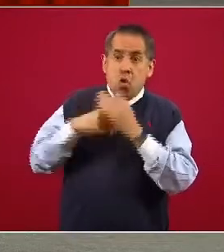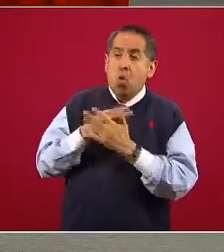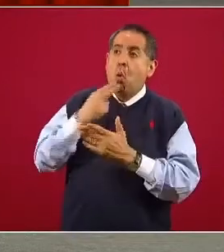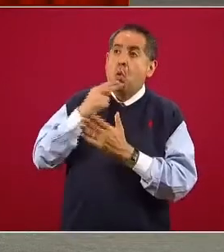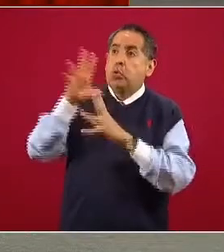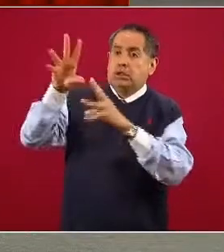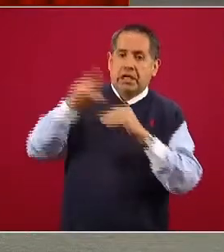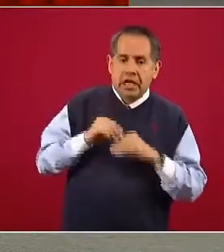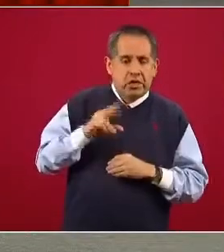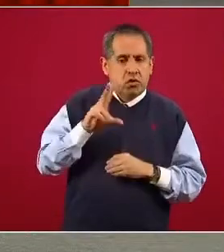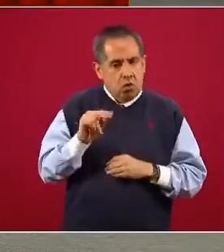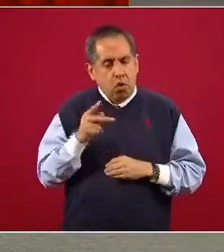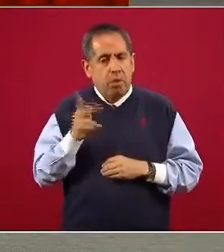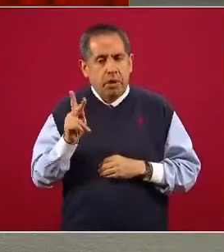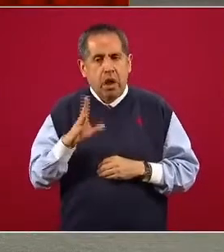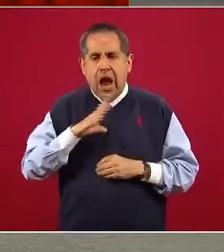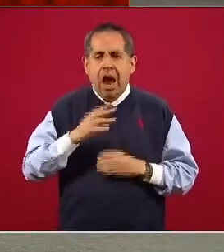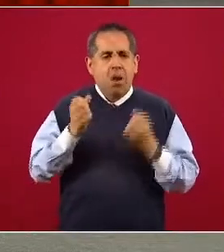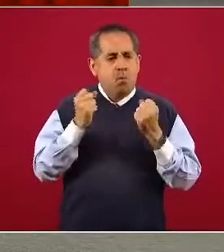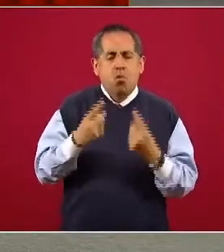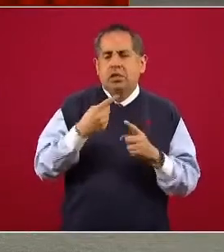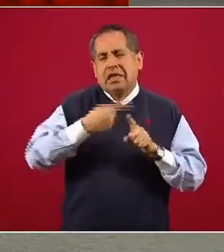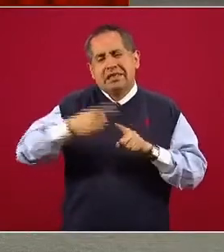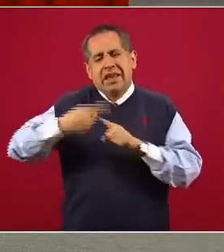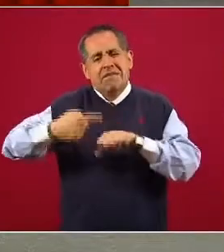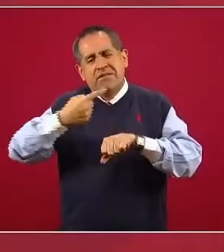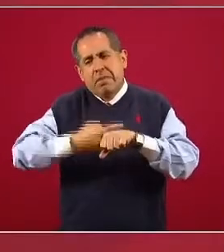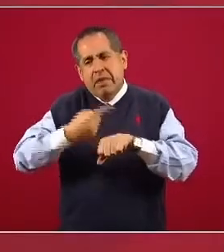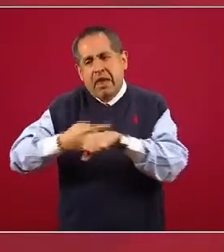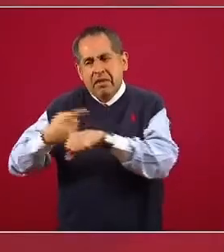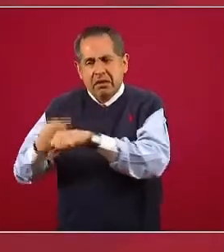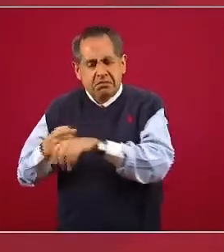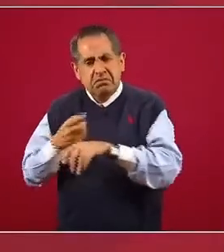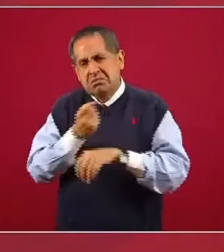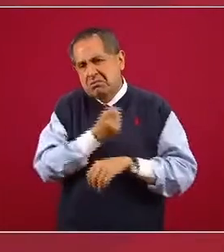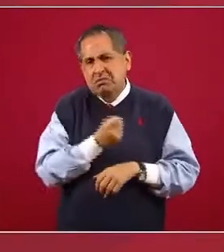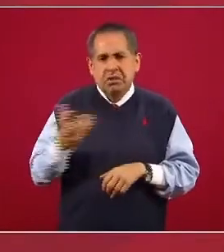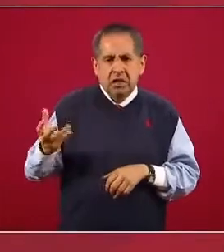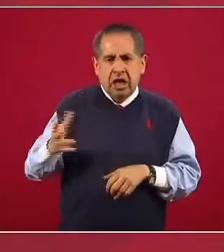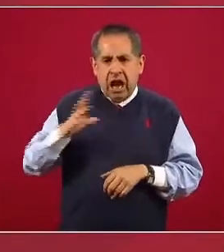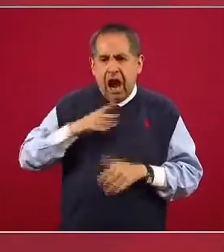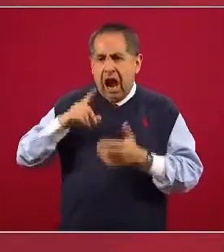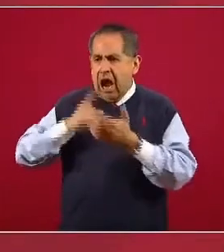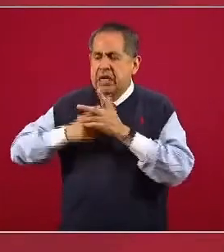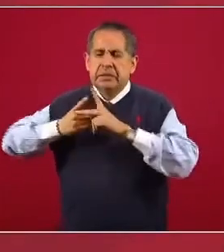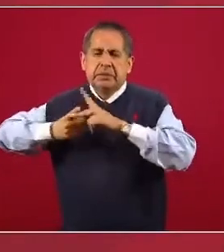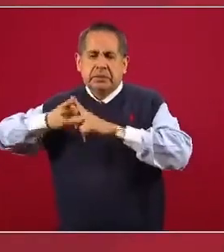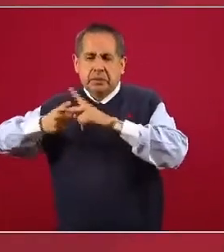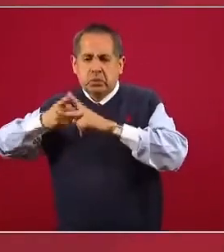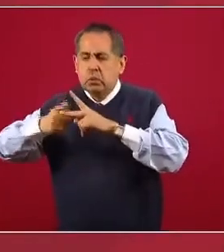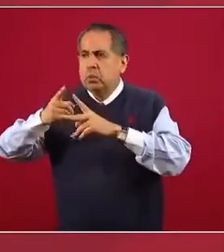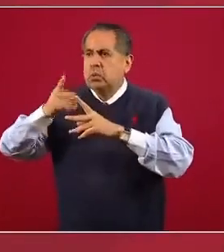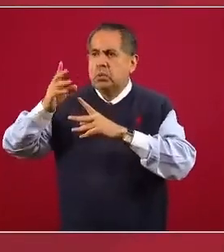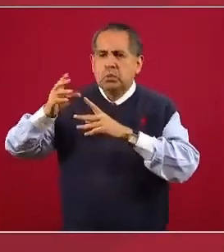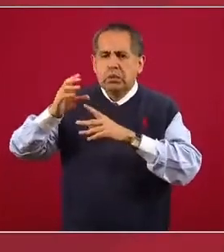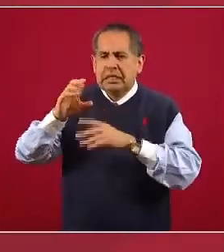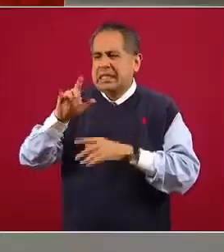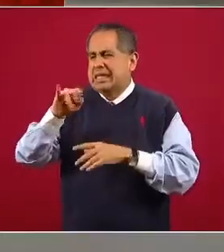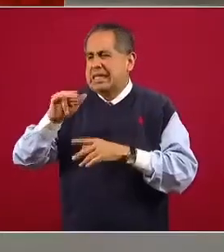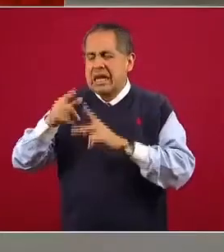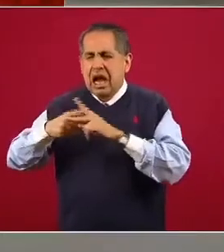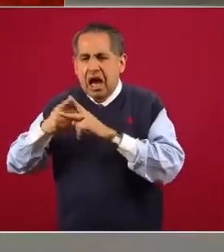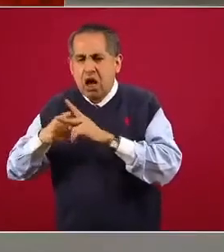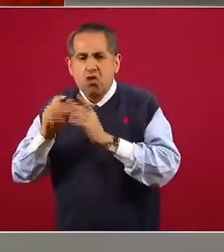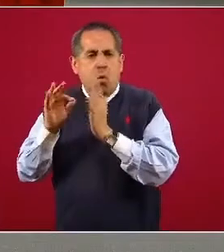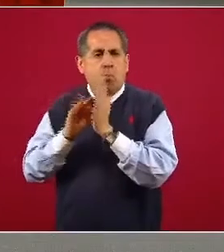usar. Hay innumerables enfermedades en donde se han producido este tipo de escalas clínicas, a veces incluso